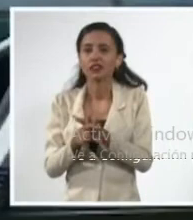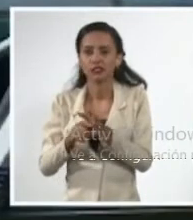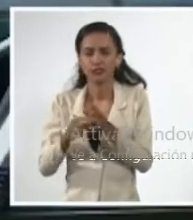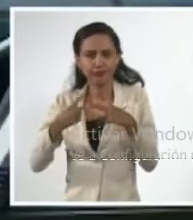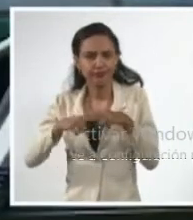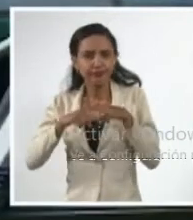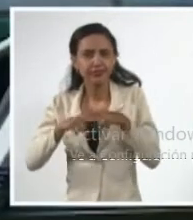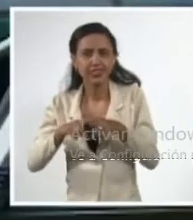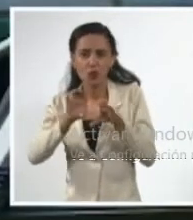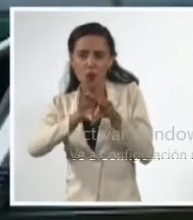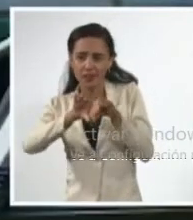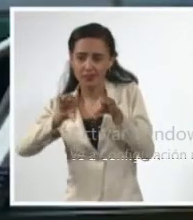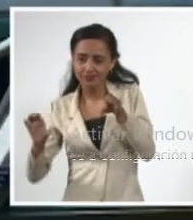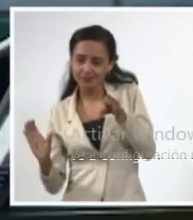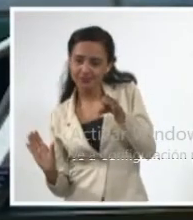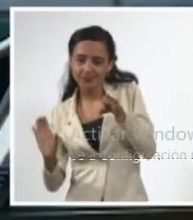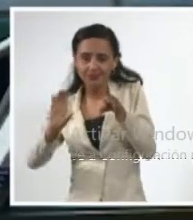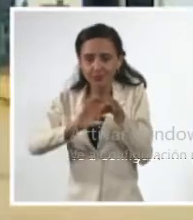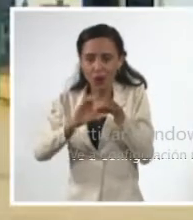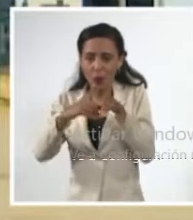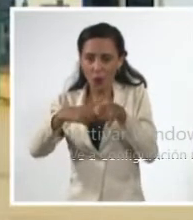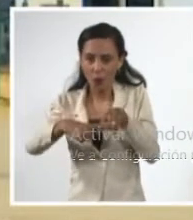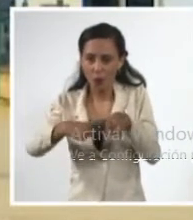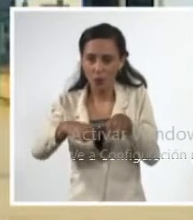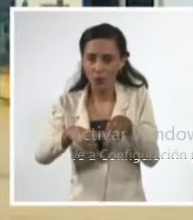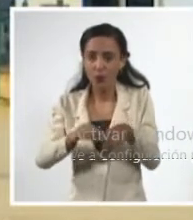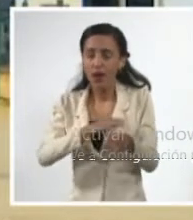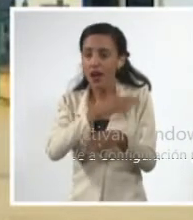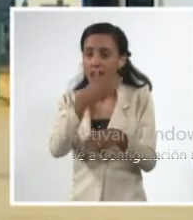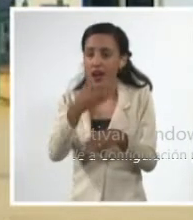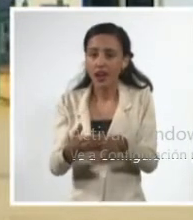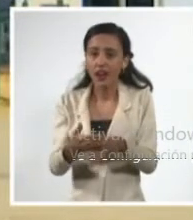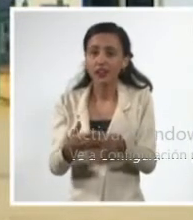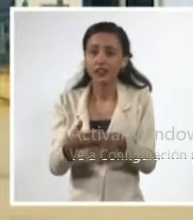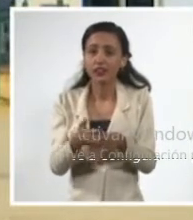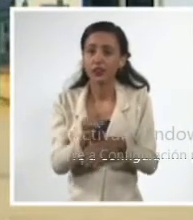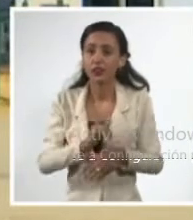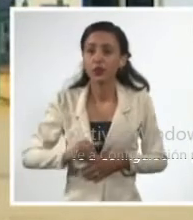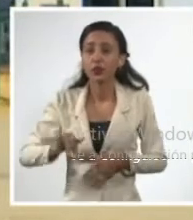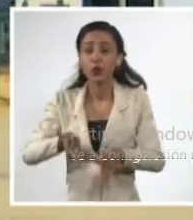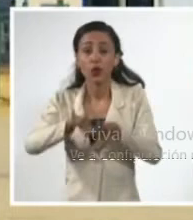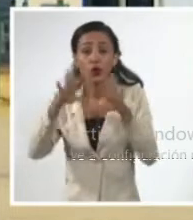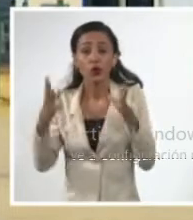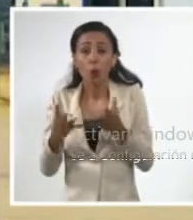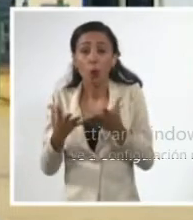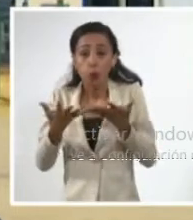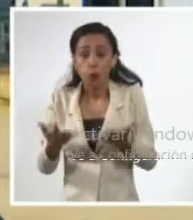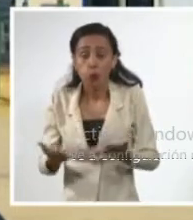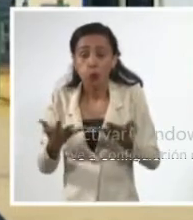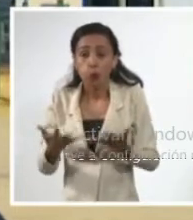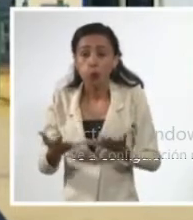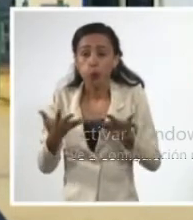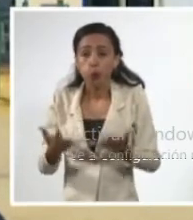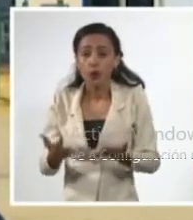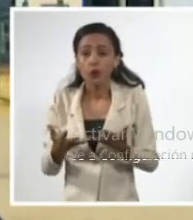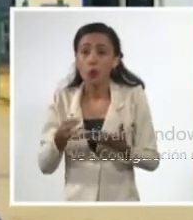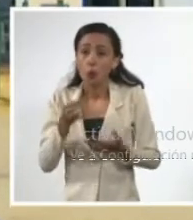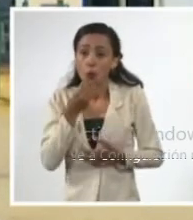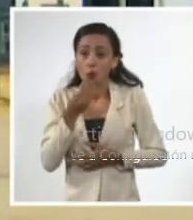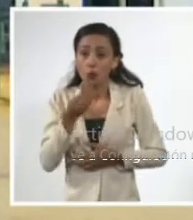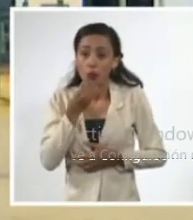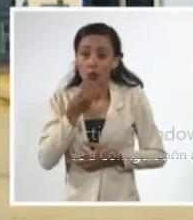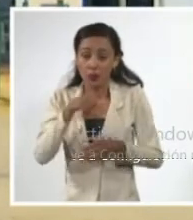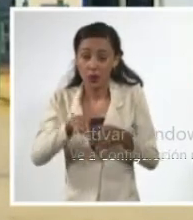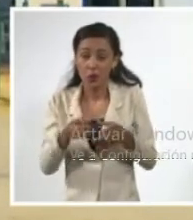controlado de la caldera hasta llegar a aligerar todo el peso posible para poder entonces